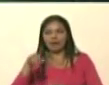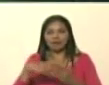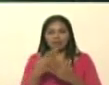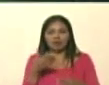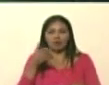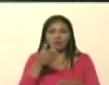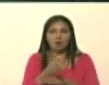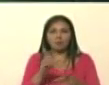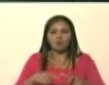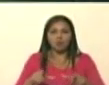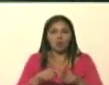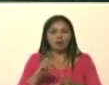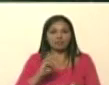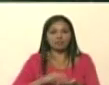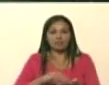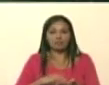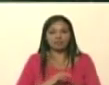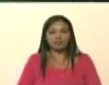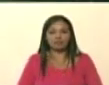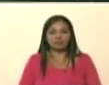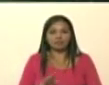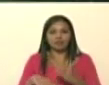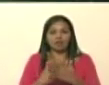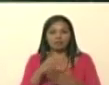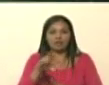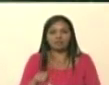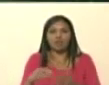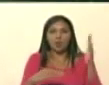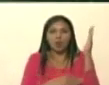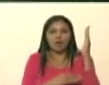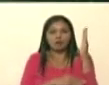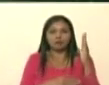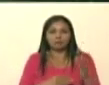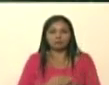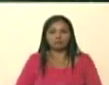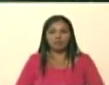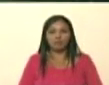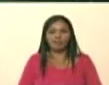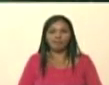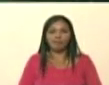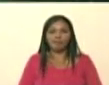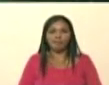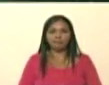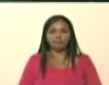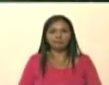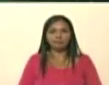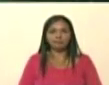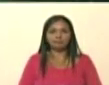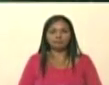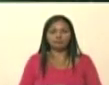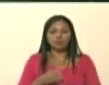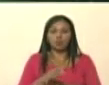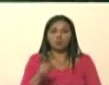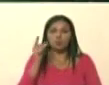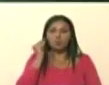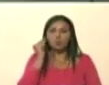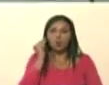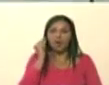vamos desde miranda hasta el estado lara allá está está recién